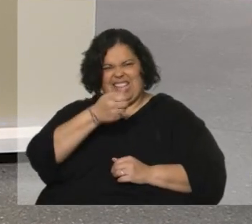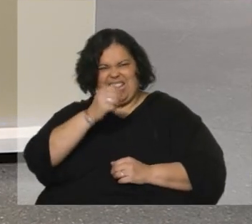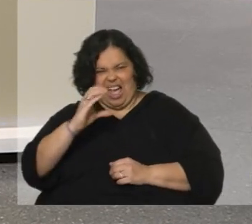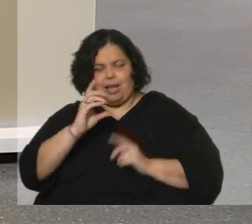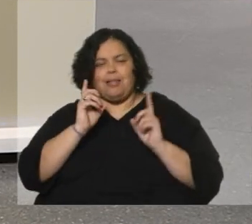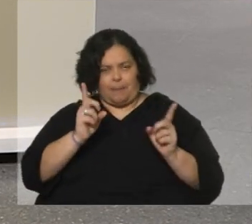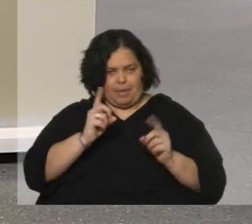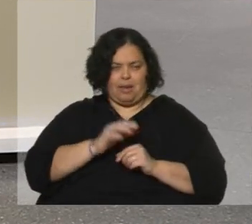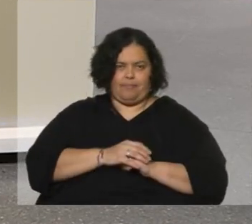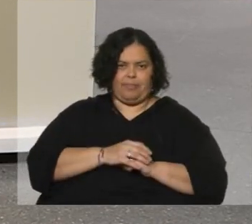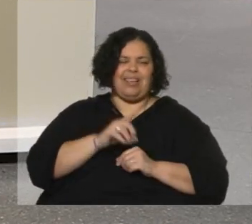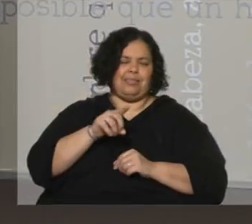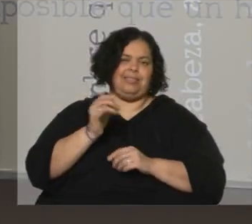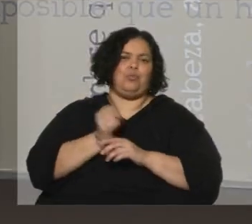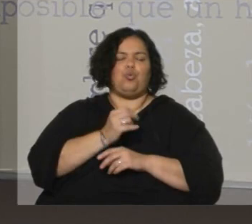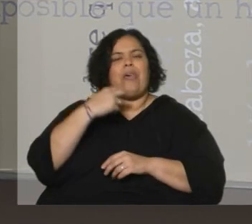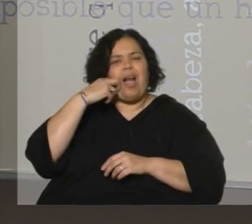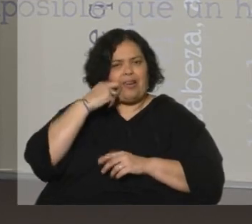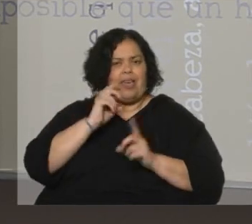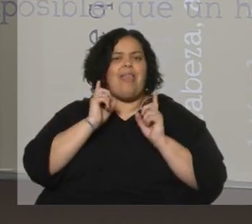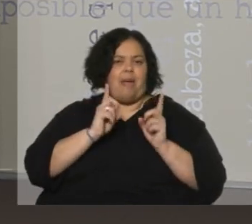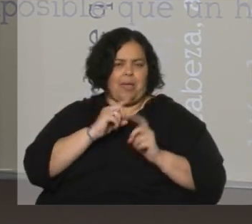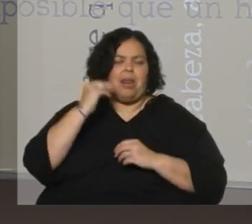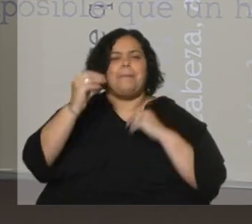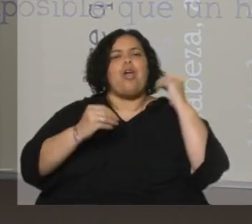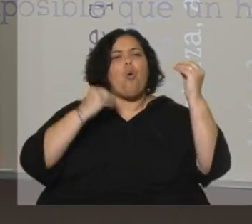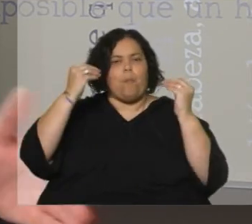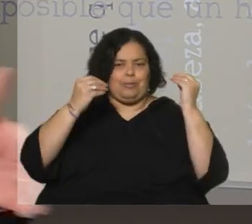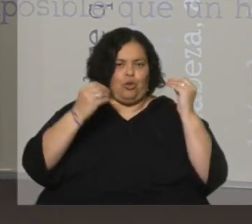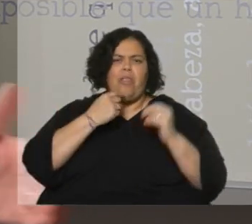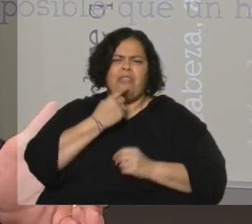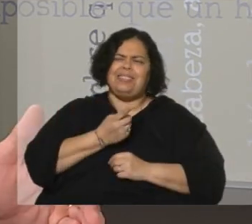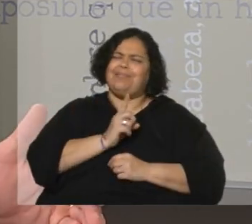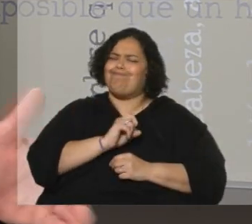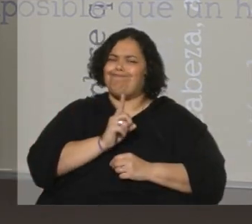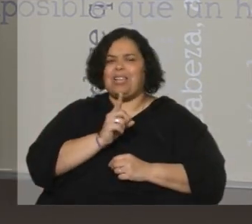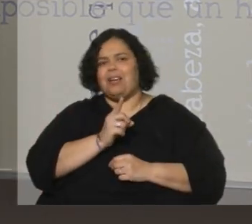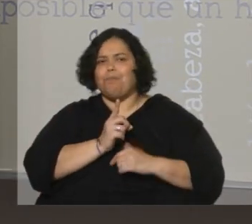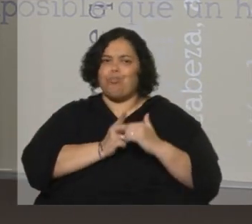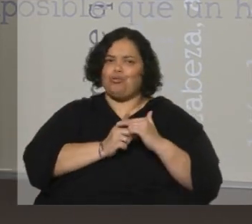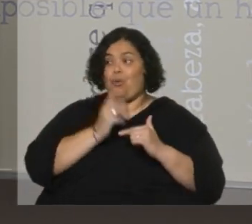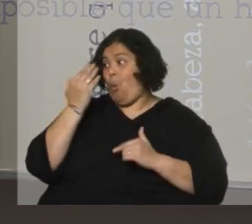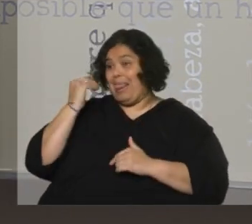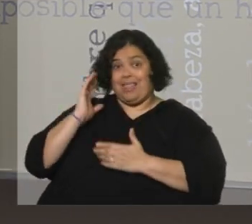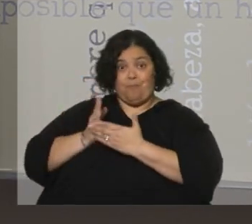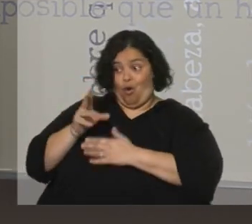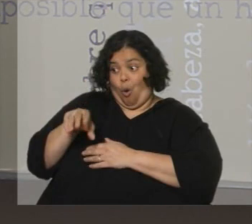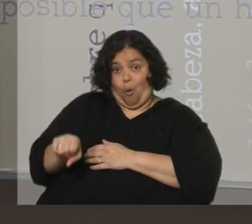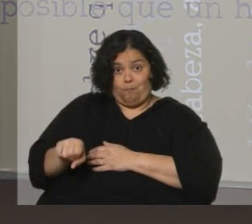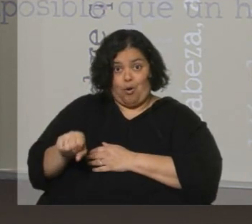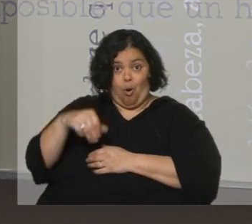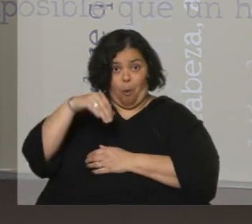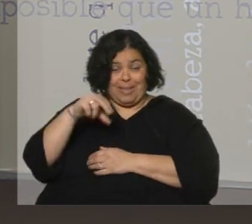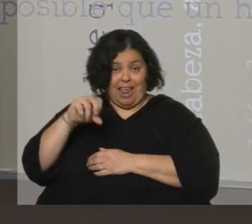preocupación Eh inac ya había mostrado un informe que que que no era muy positivo a la compra de este último frigorífico por parte de Minerva nosotros ya